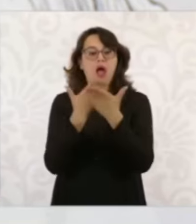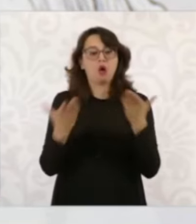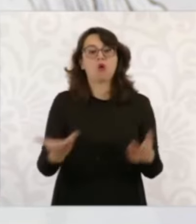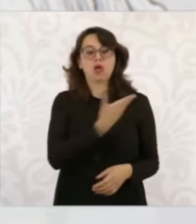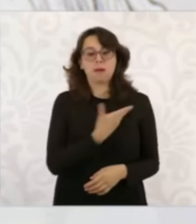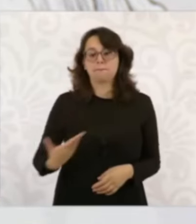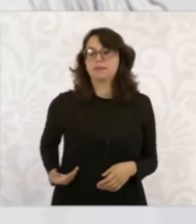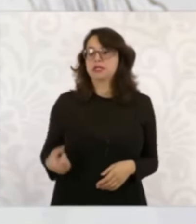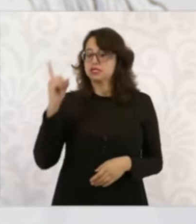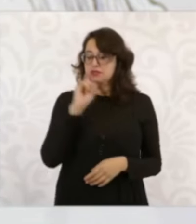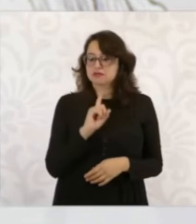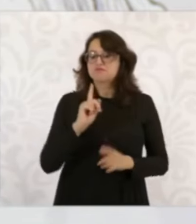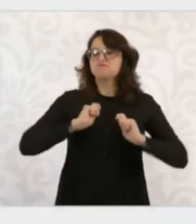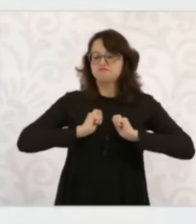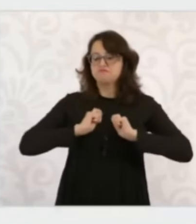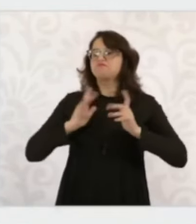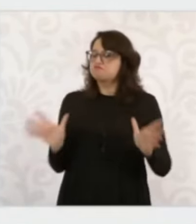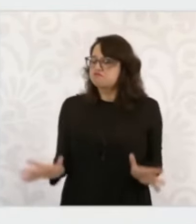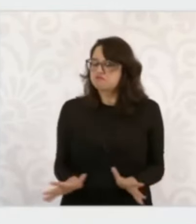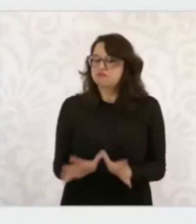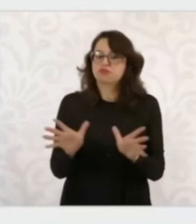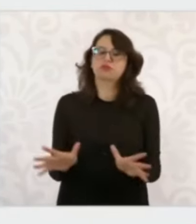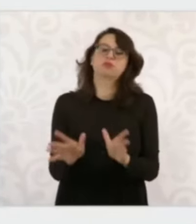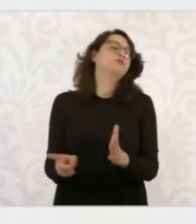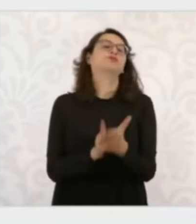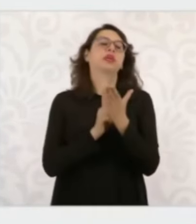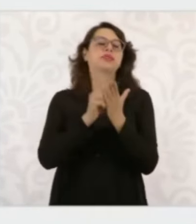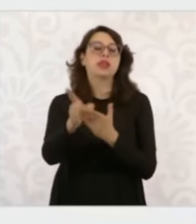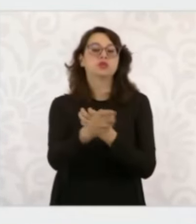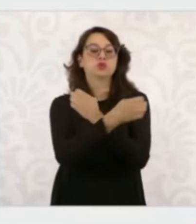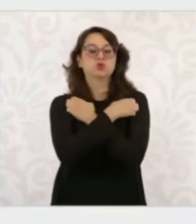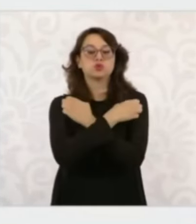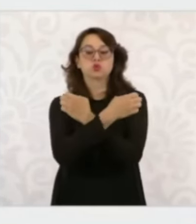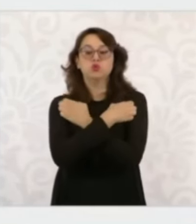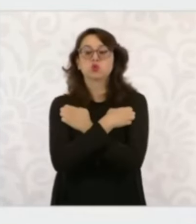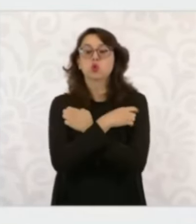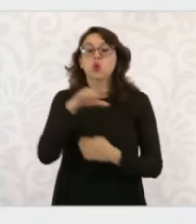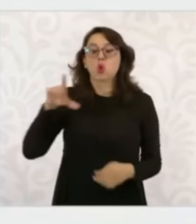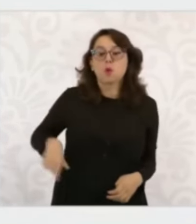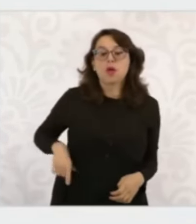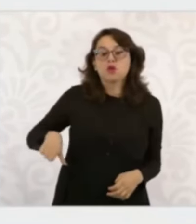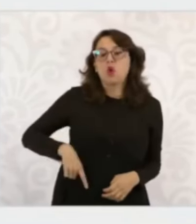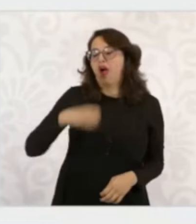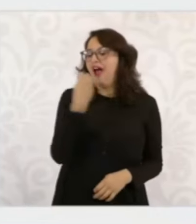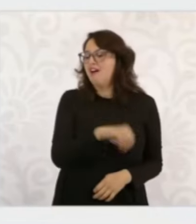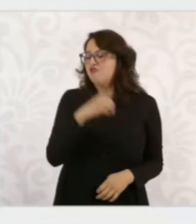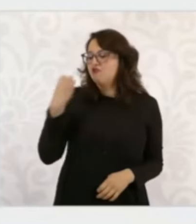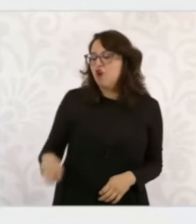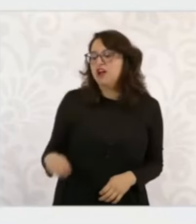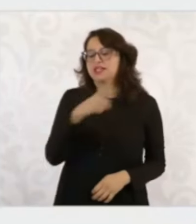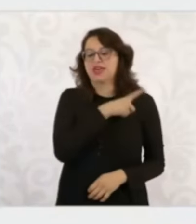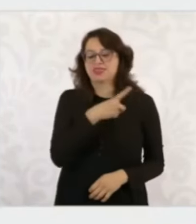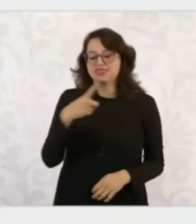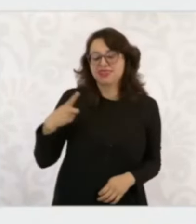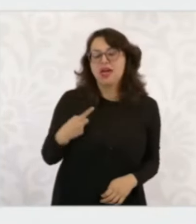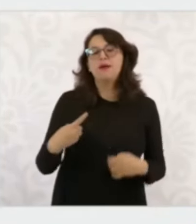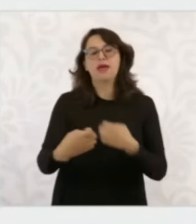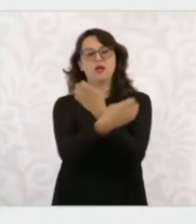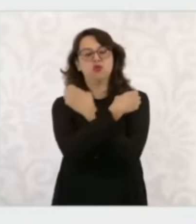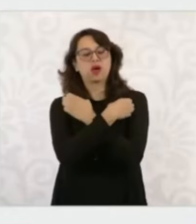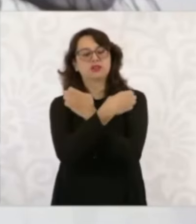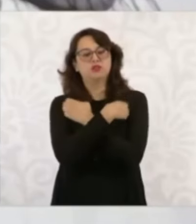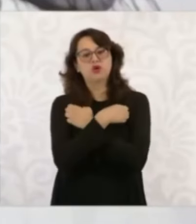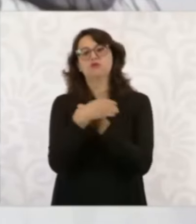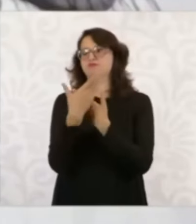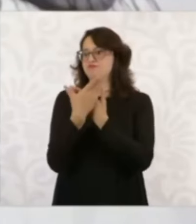República impulsamos. El derecho a la educación. El Estado tiene la responsabilidad de dar educación al pueblo